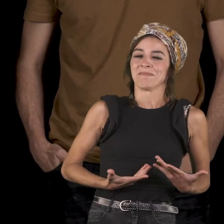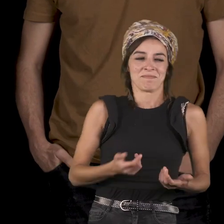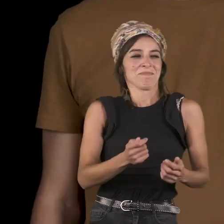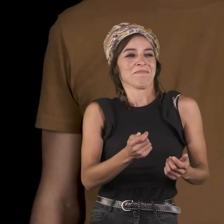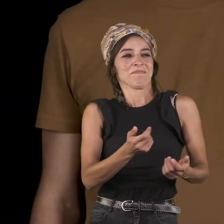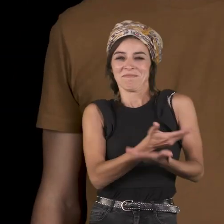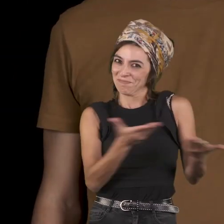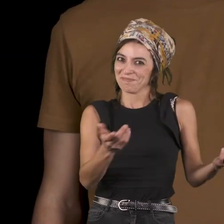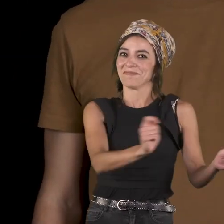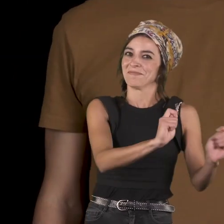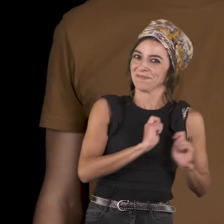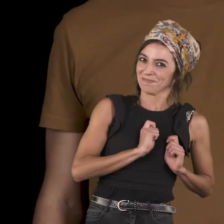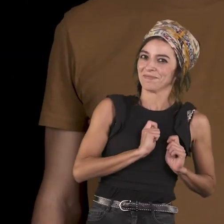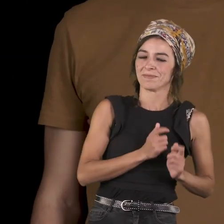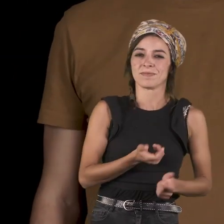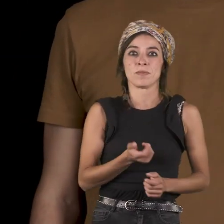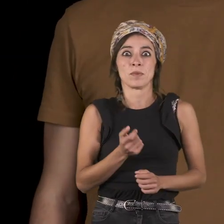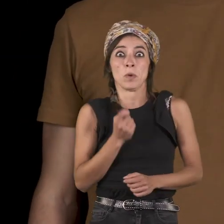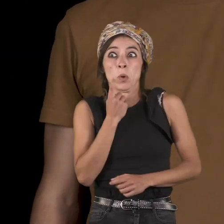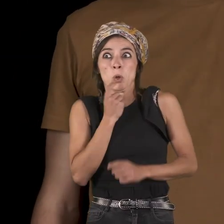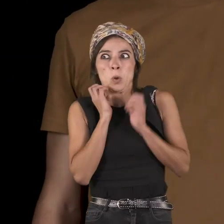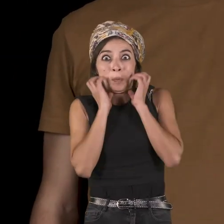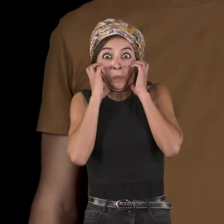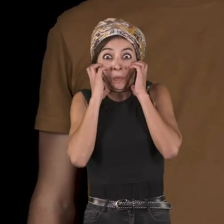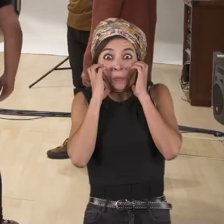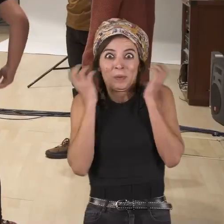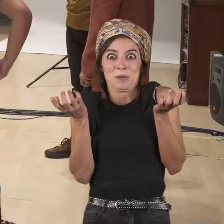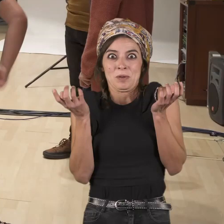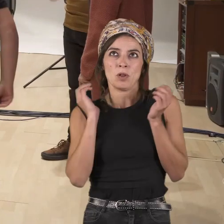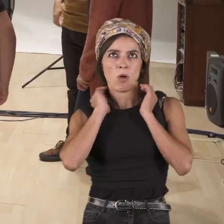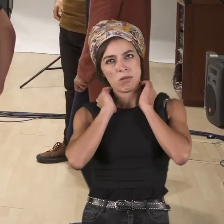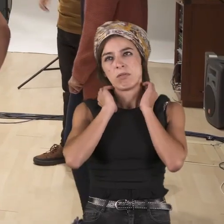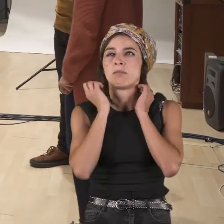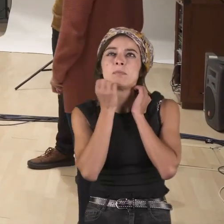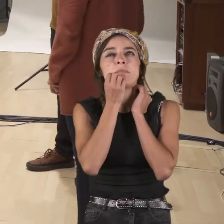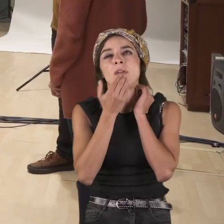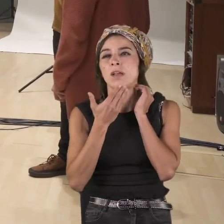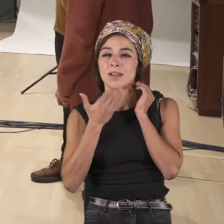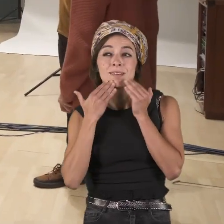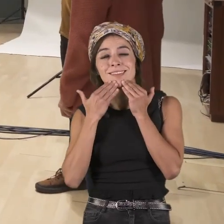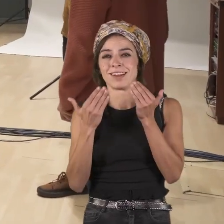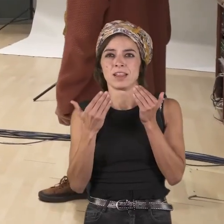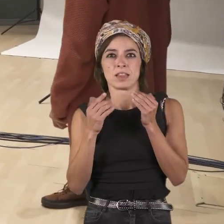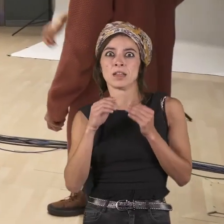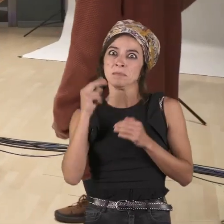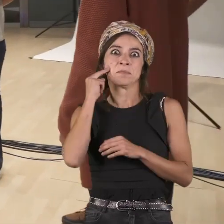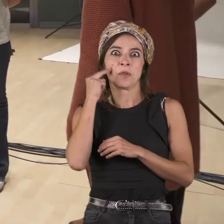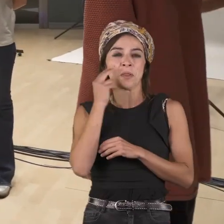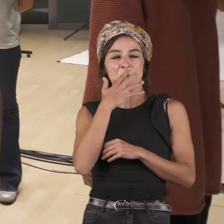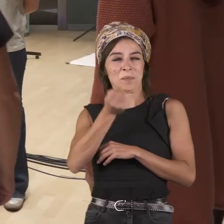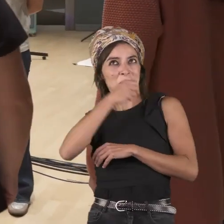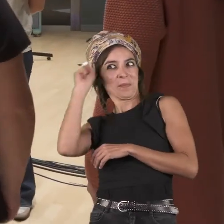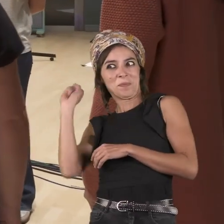digu. Konfiantza ematen digu beroak. Masaila gorritzen dizkigu, sorbaldak askatzen dizkigu,